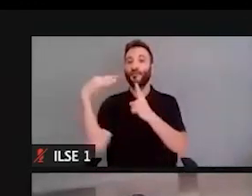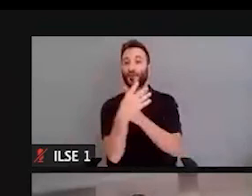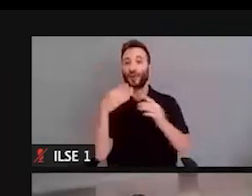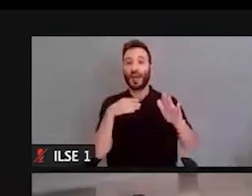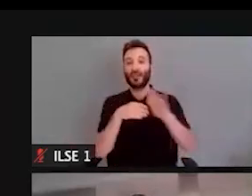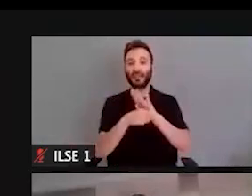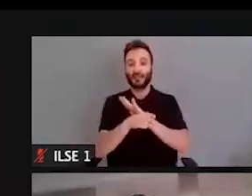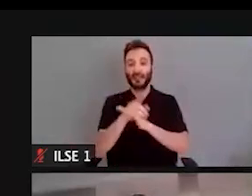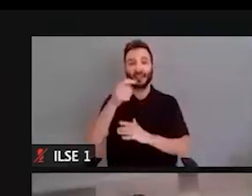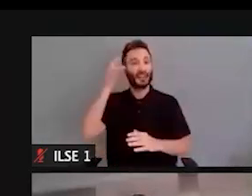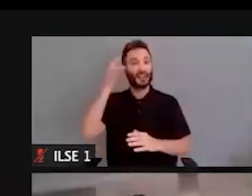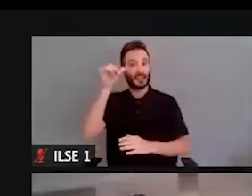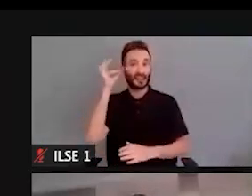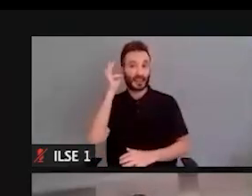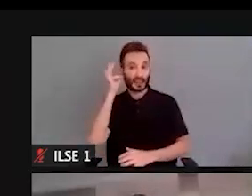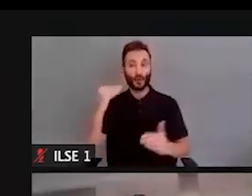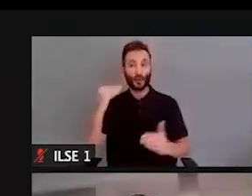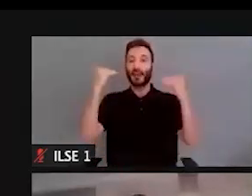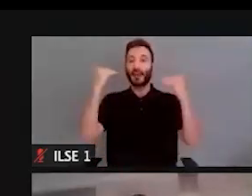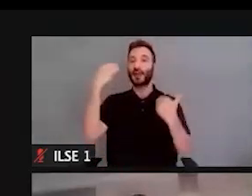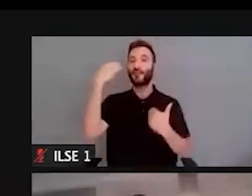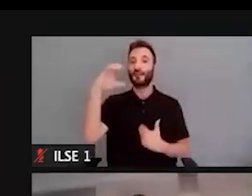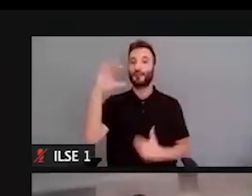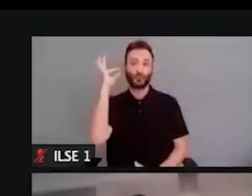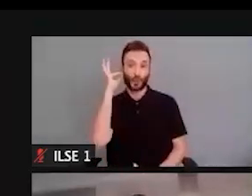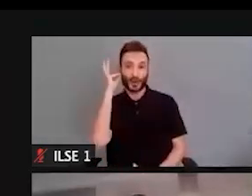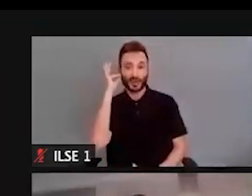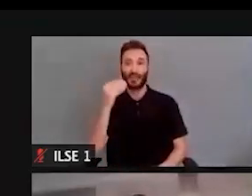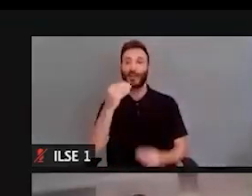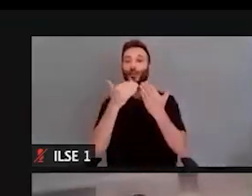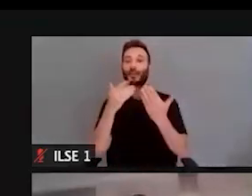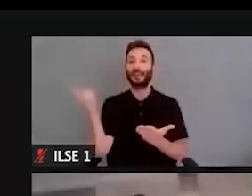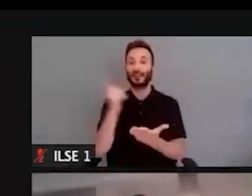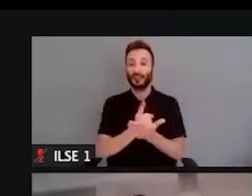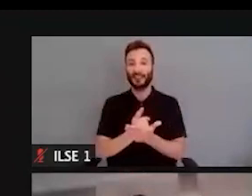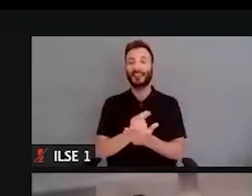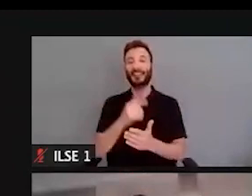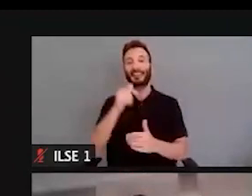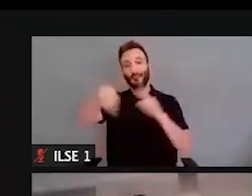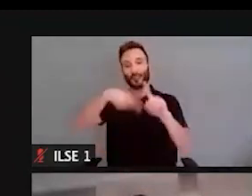género que organiza CERMI Mujeres y muchas gracias de nuevo y hasta la semana que viene. Chao.